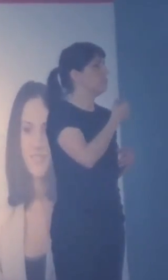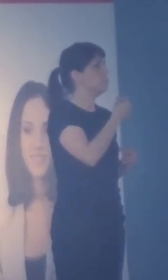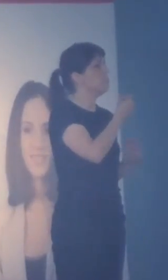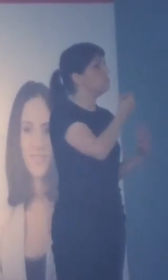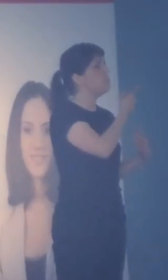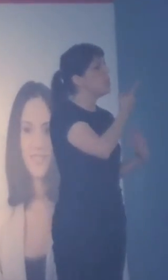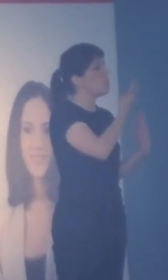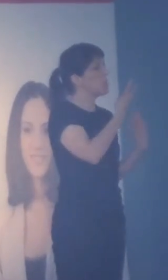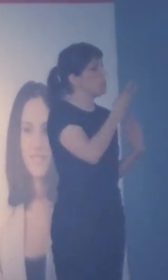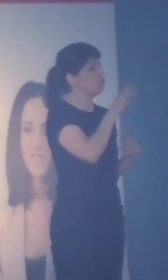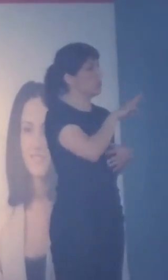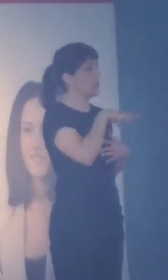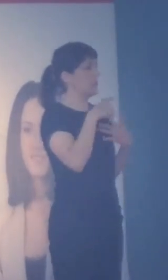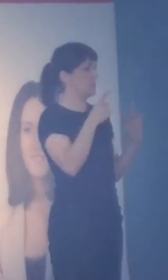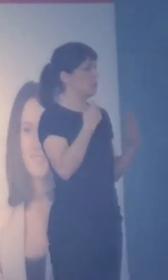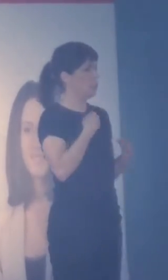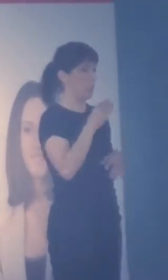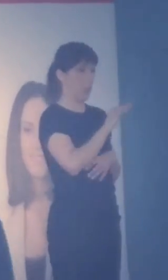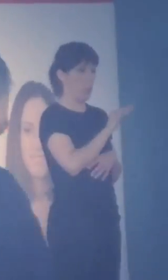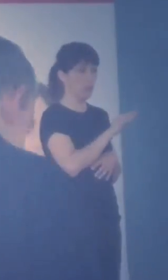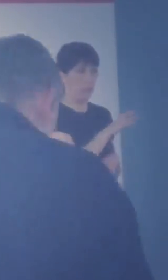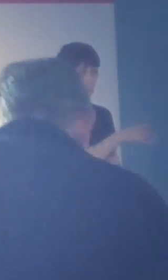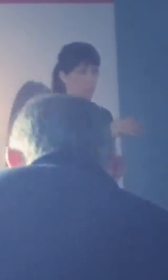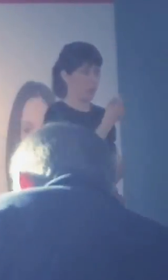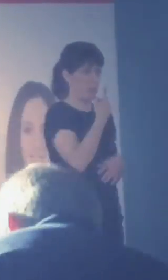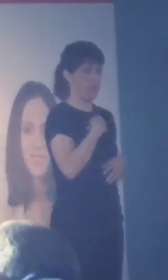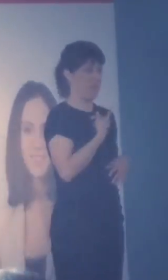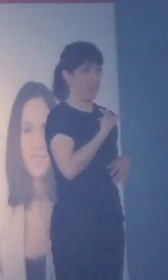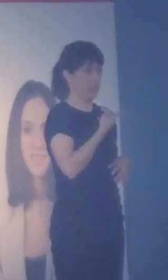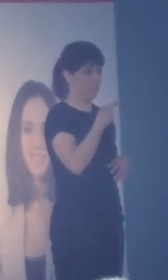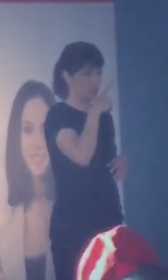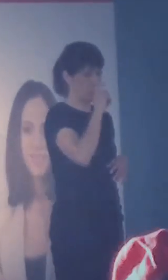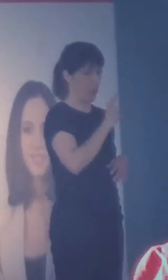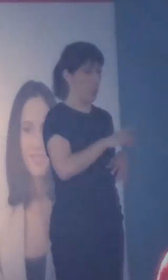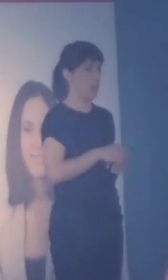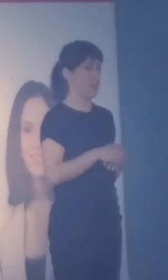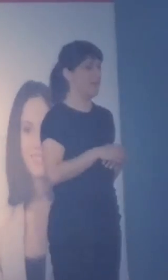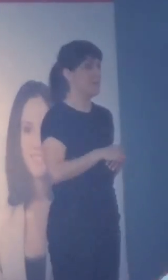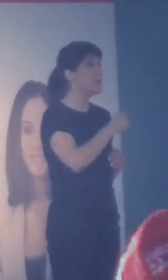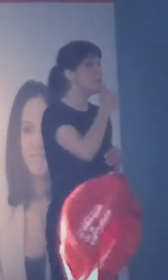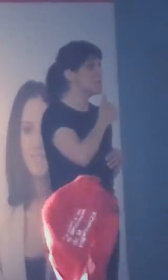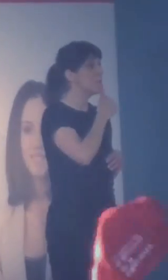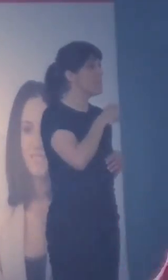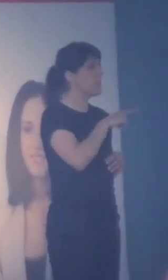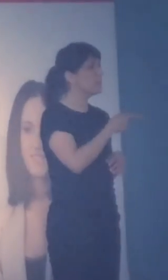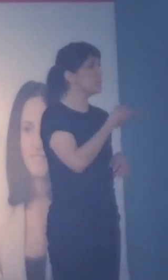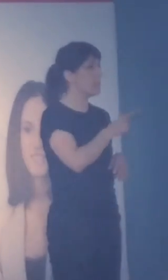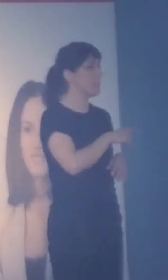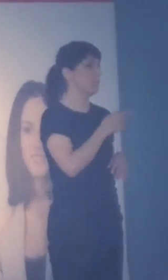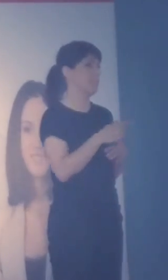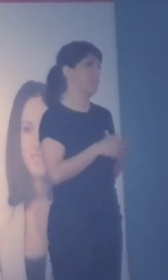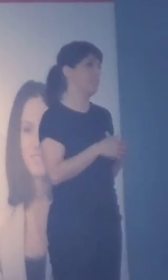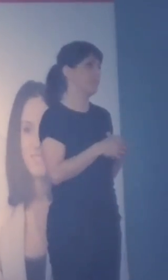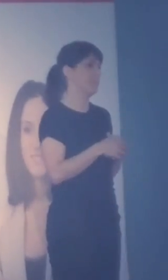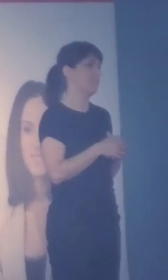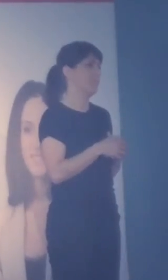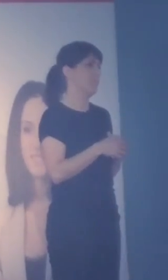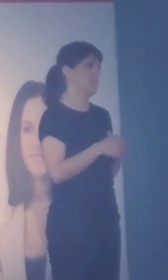Nada más está en la infancia. Bellas, además de representar